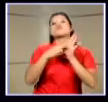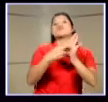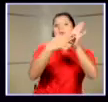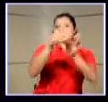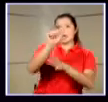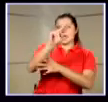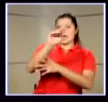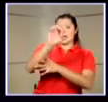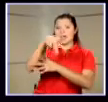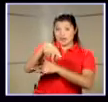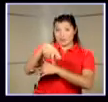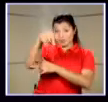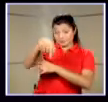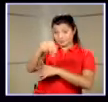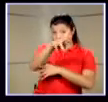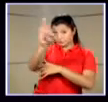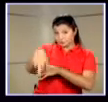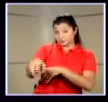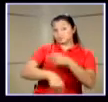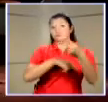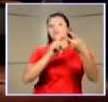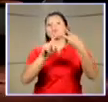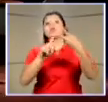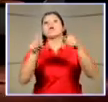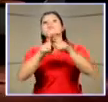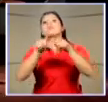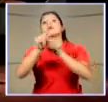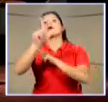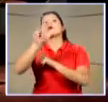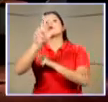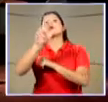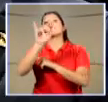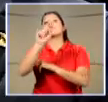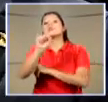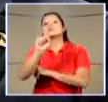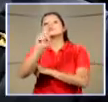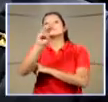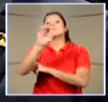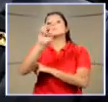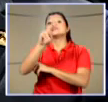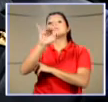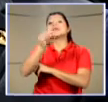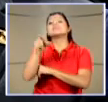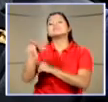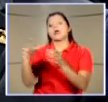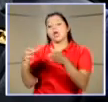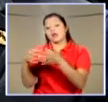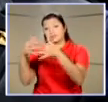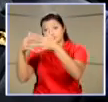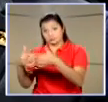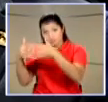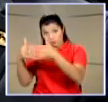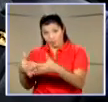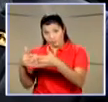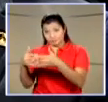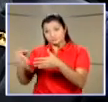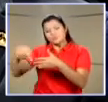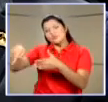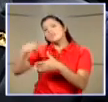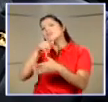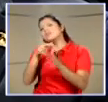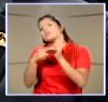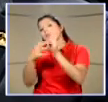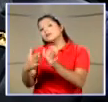organizaciones sindicales de nuestro país, y también a don Luis Mesalles de la Unión de Cámaras, a todos los empresarios